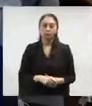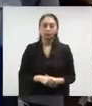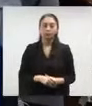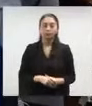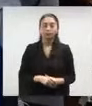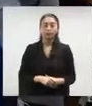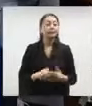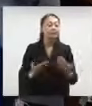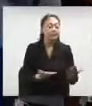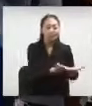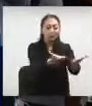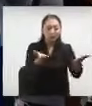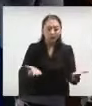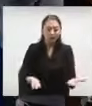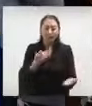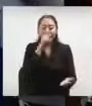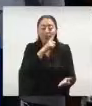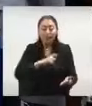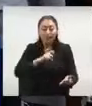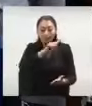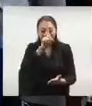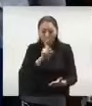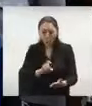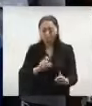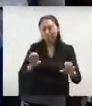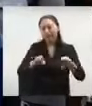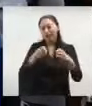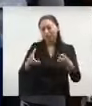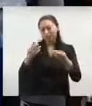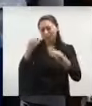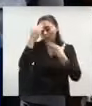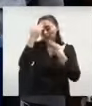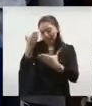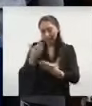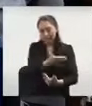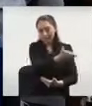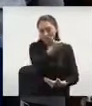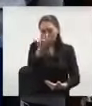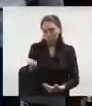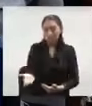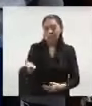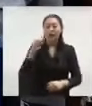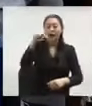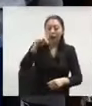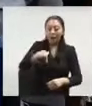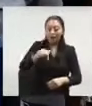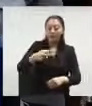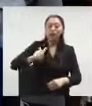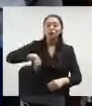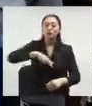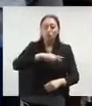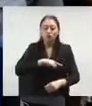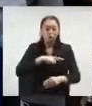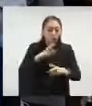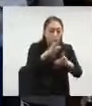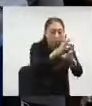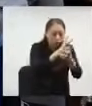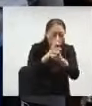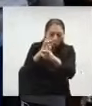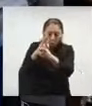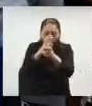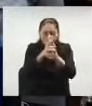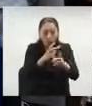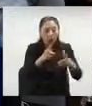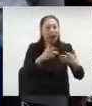Señores periodistas, si no hay preguntas, muchísimas gracias por su cobertura. En este momento vamos a proceder a la inspección del Salón Mayor